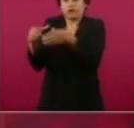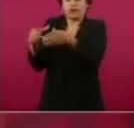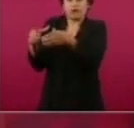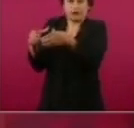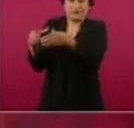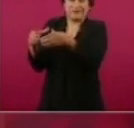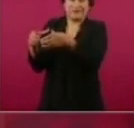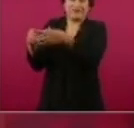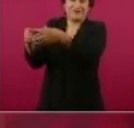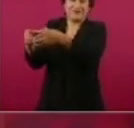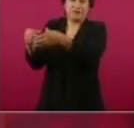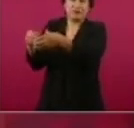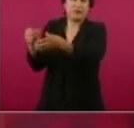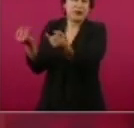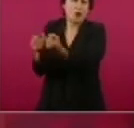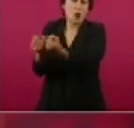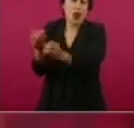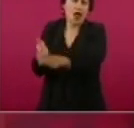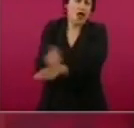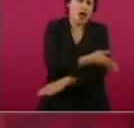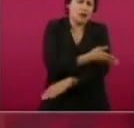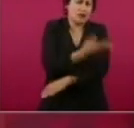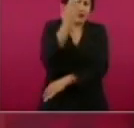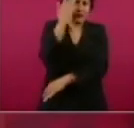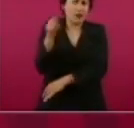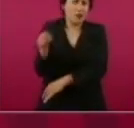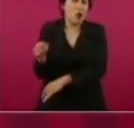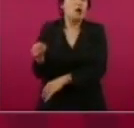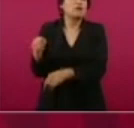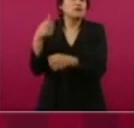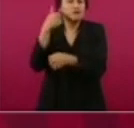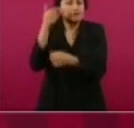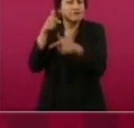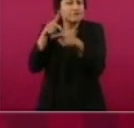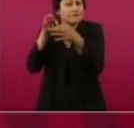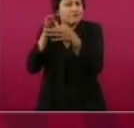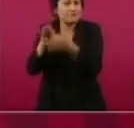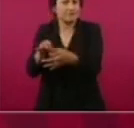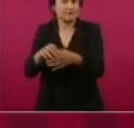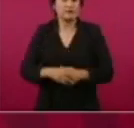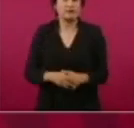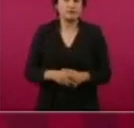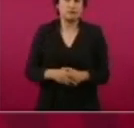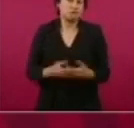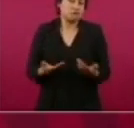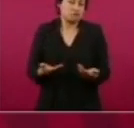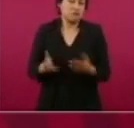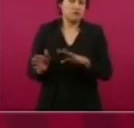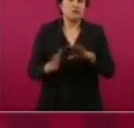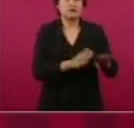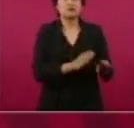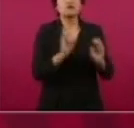ya sabes cuál. El interés de ser contemplado a candidato presidencial, Monreal,